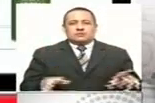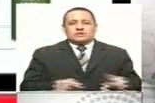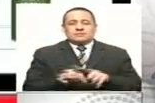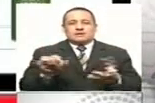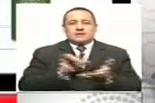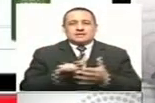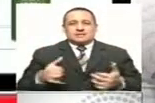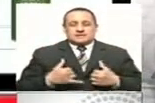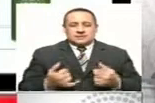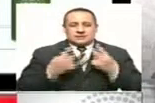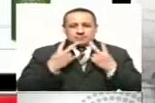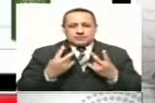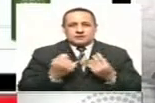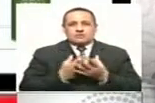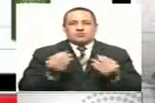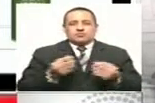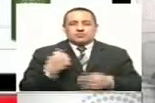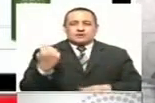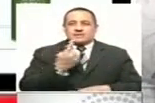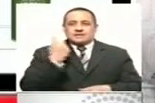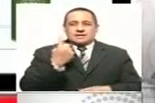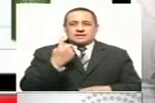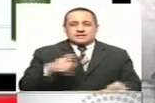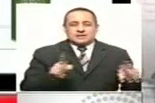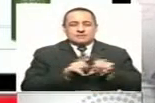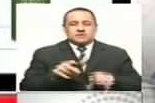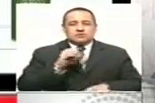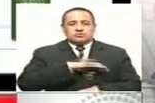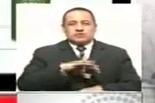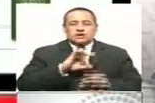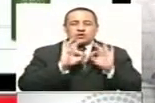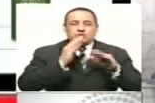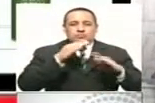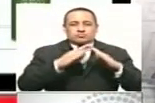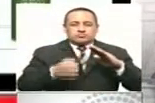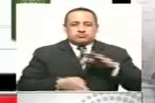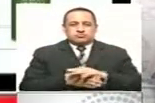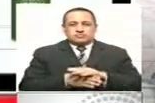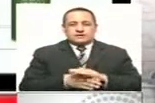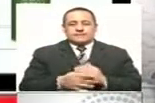también se han visto afectadas por las medidas de movilización social o confinamiento, ¿no?